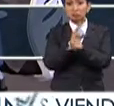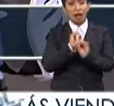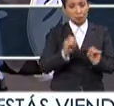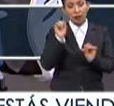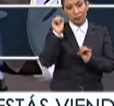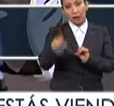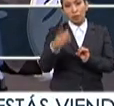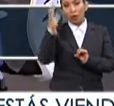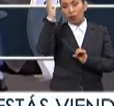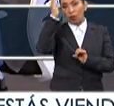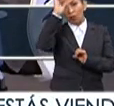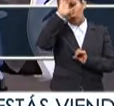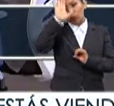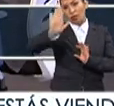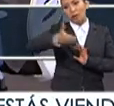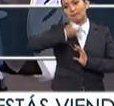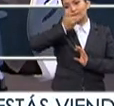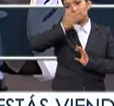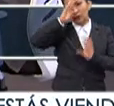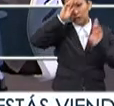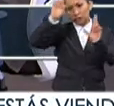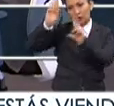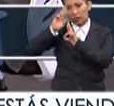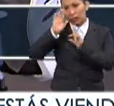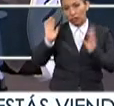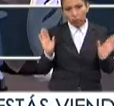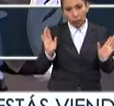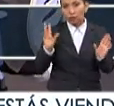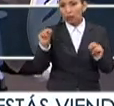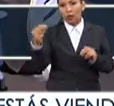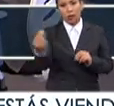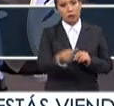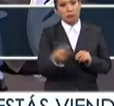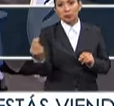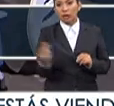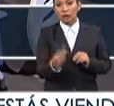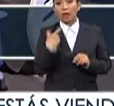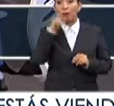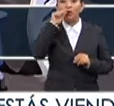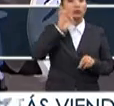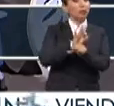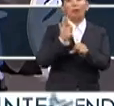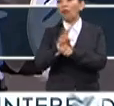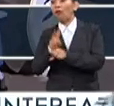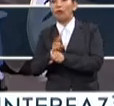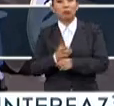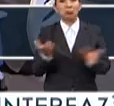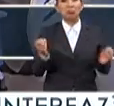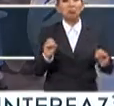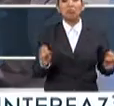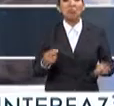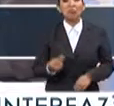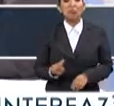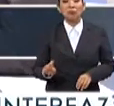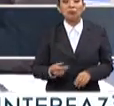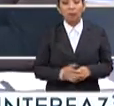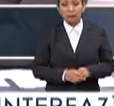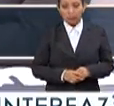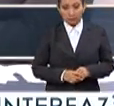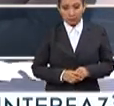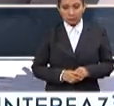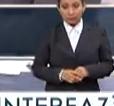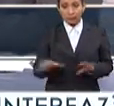por lo mismo de que la cultura pues es se respeta o sea no necesitan de tanta donde tan policía esté